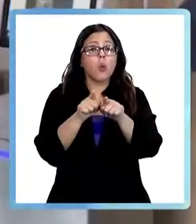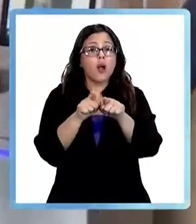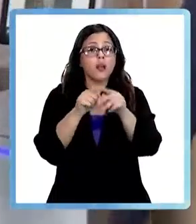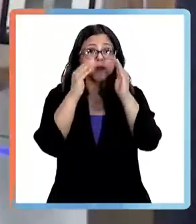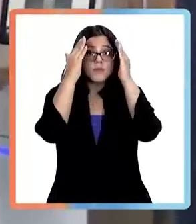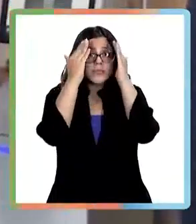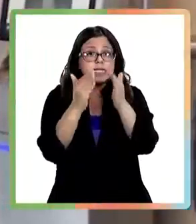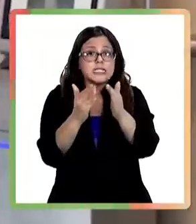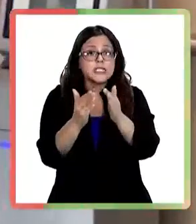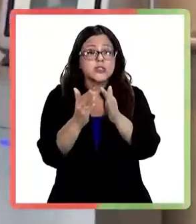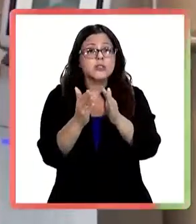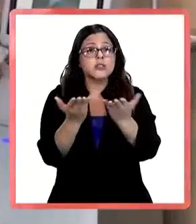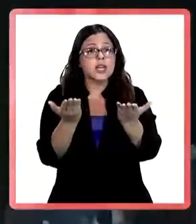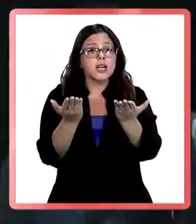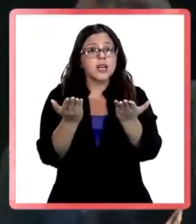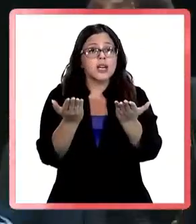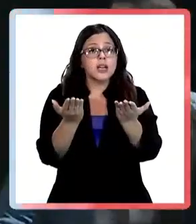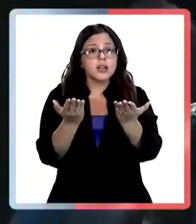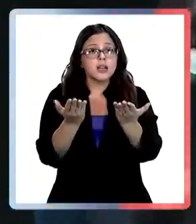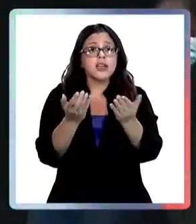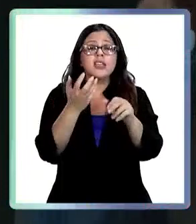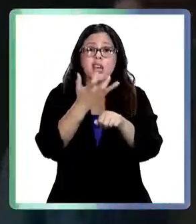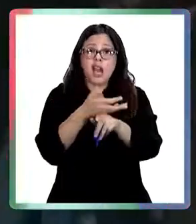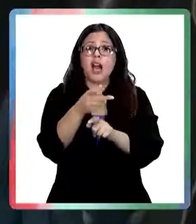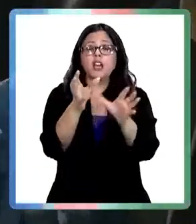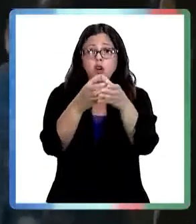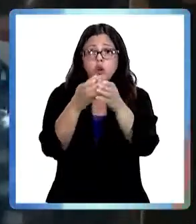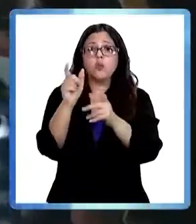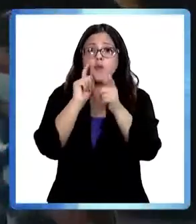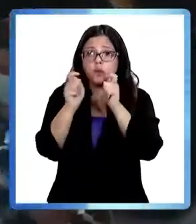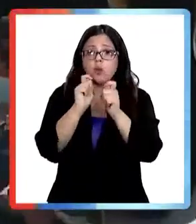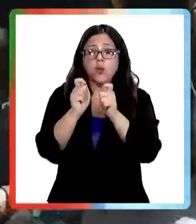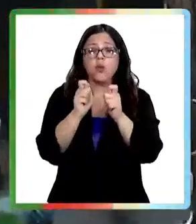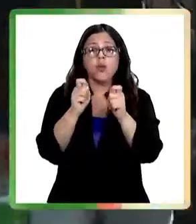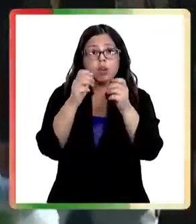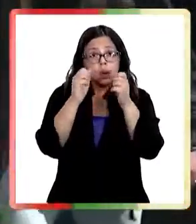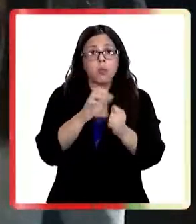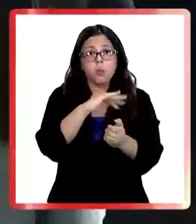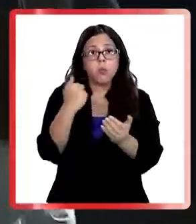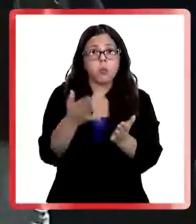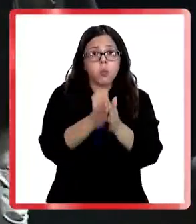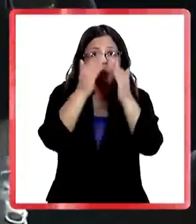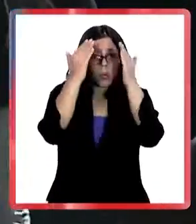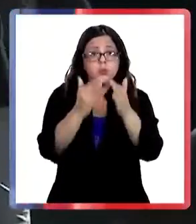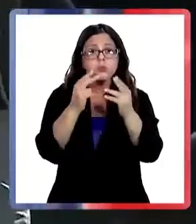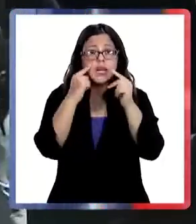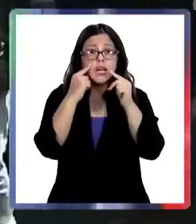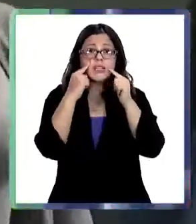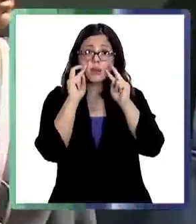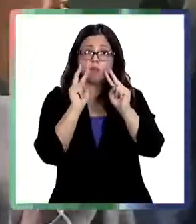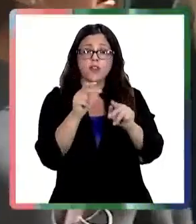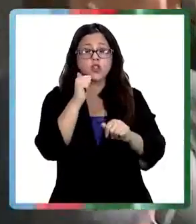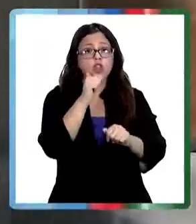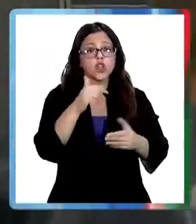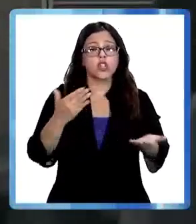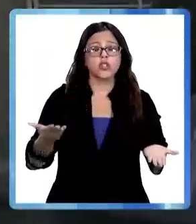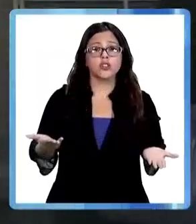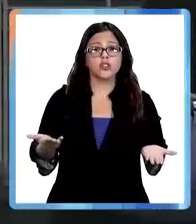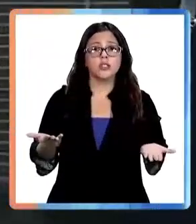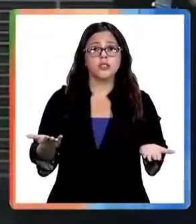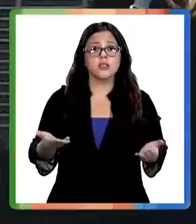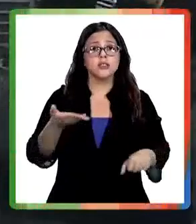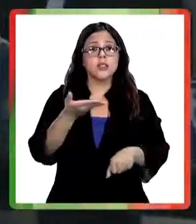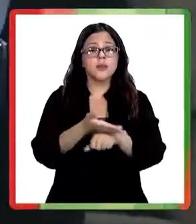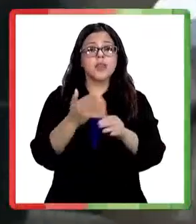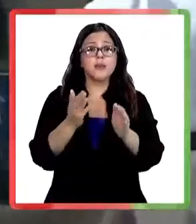de que existe cierta mortalidad asociada en los grupos de riesgo y que tenemos que estar atentos y que lo estamos viendo día a día. Así que el